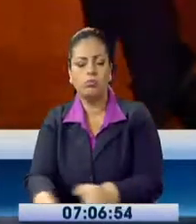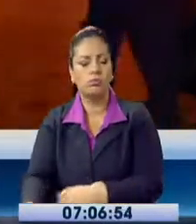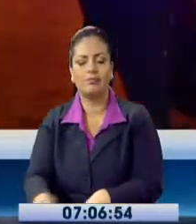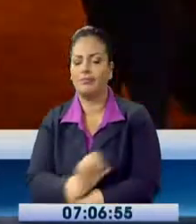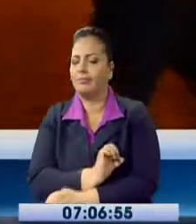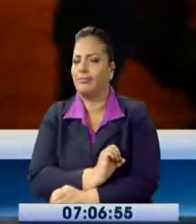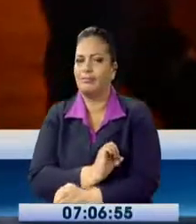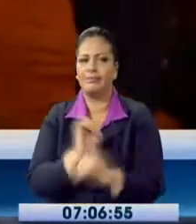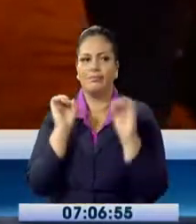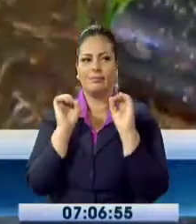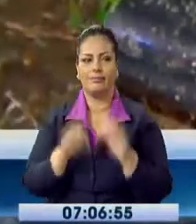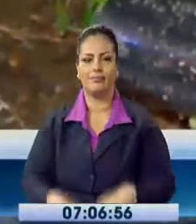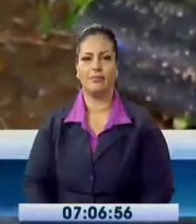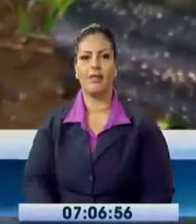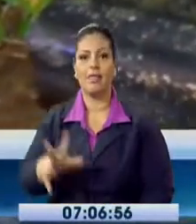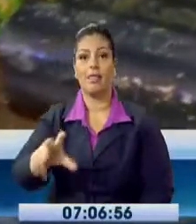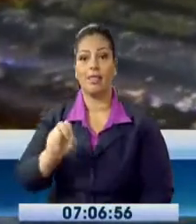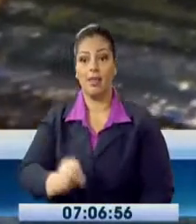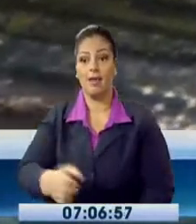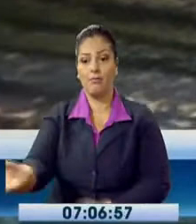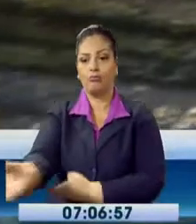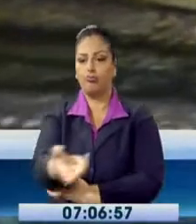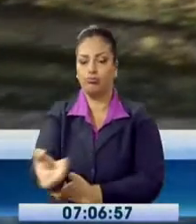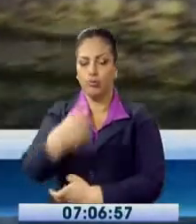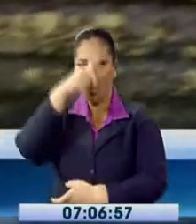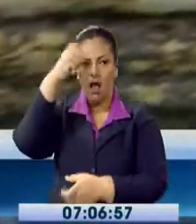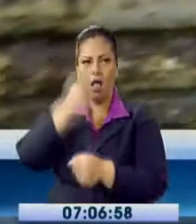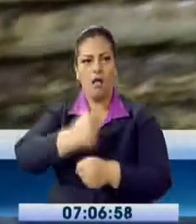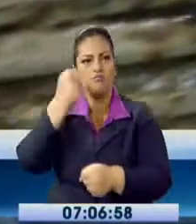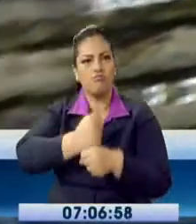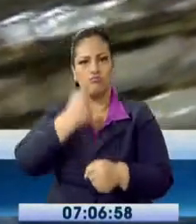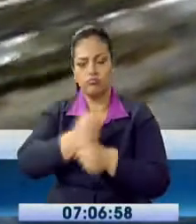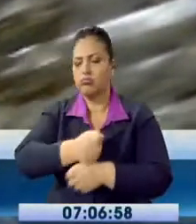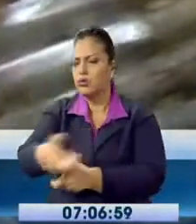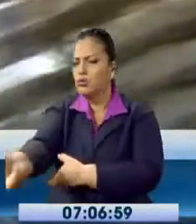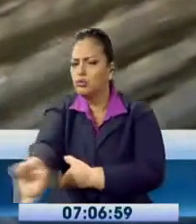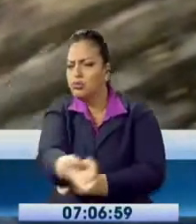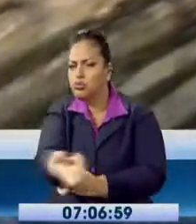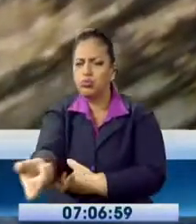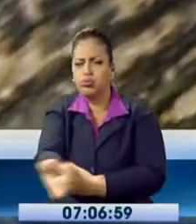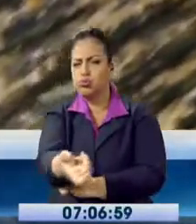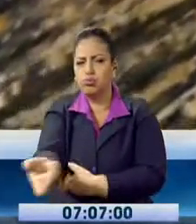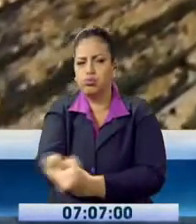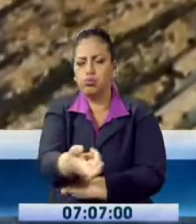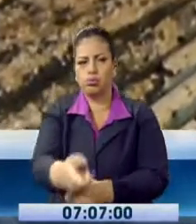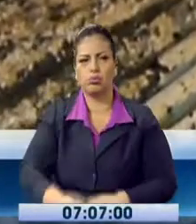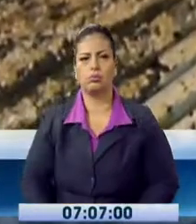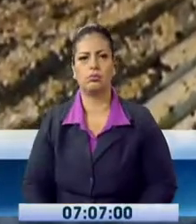procedimiento en la novedad. Informó Jorge Salazar.